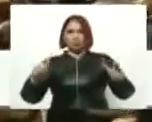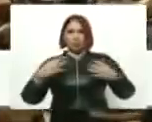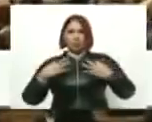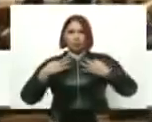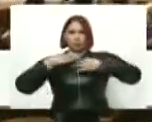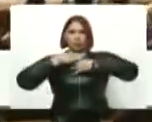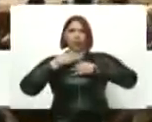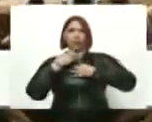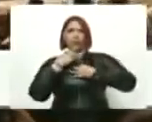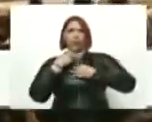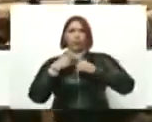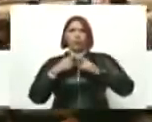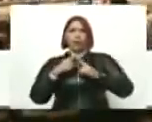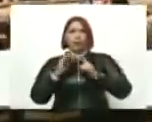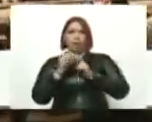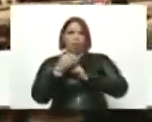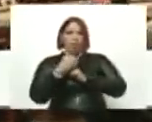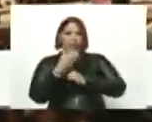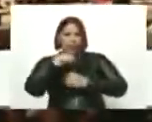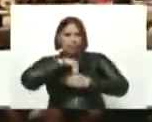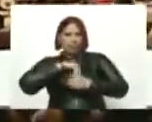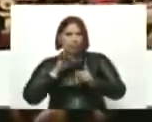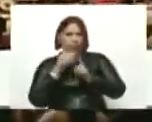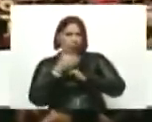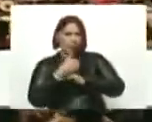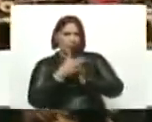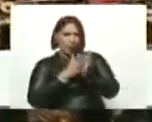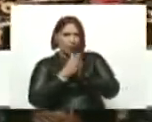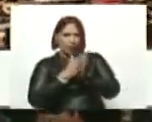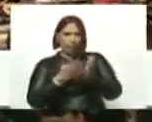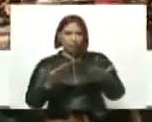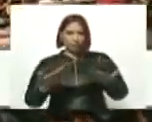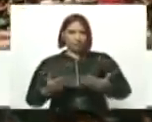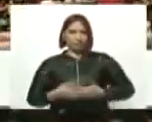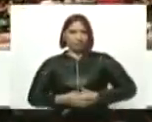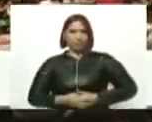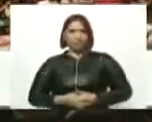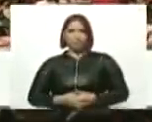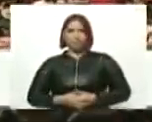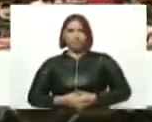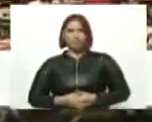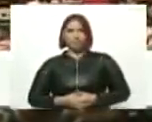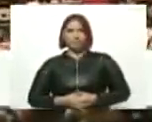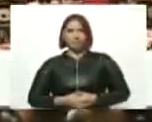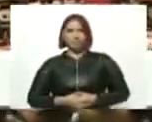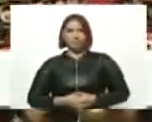para pasar desapercibido.